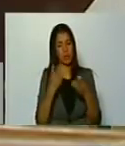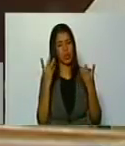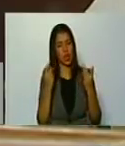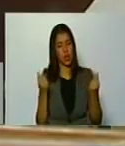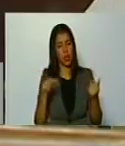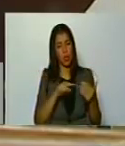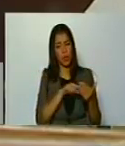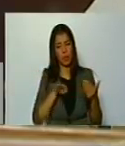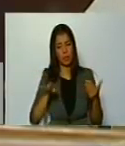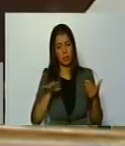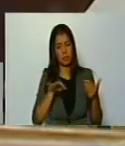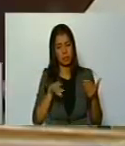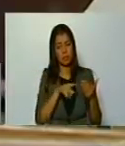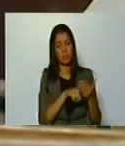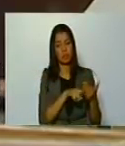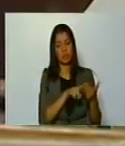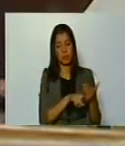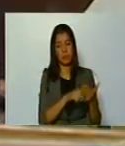AA10L 2017